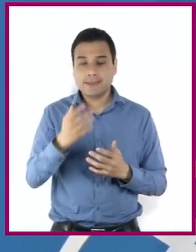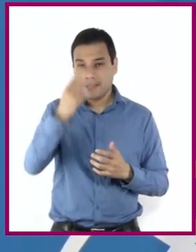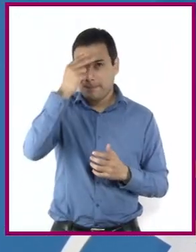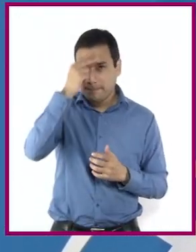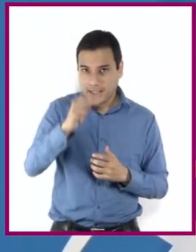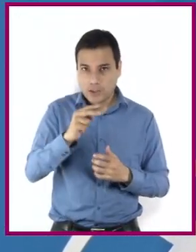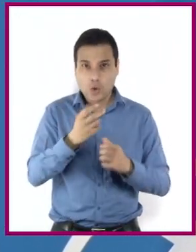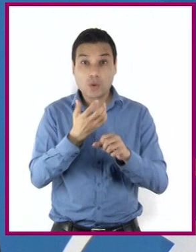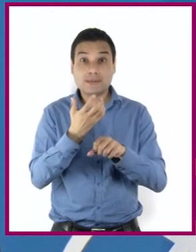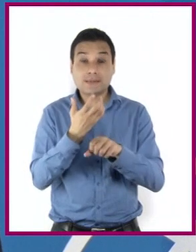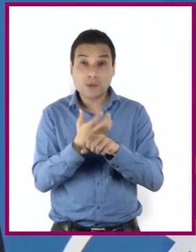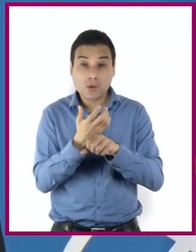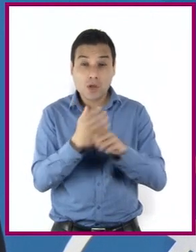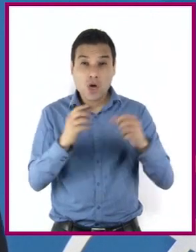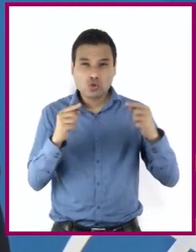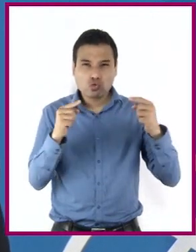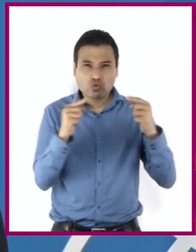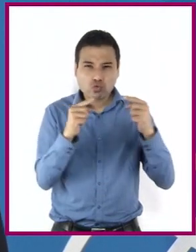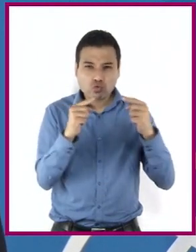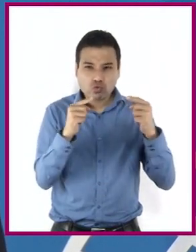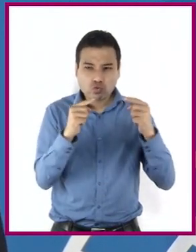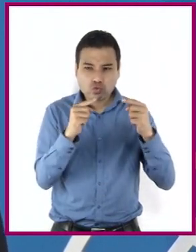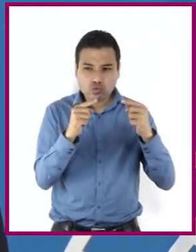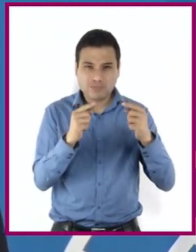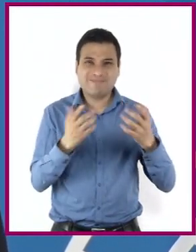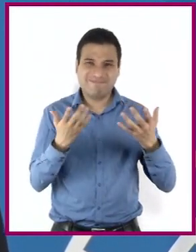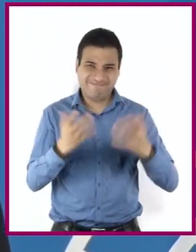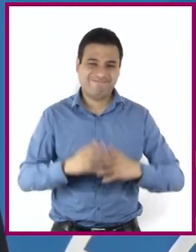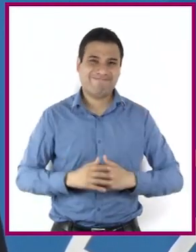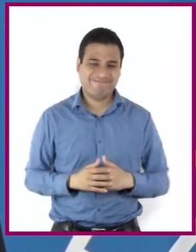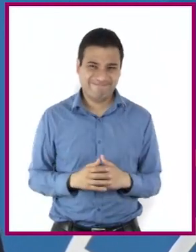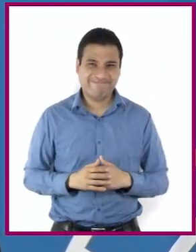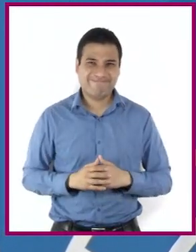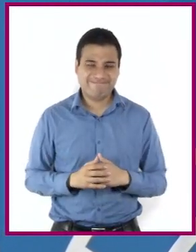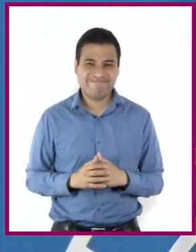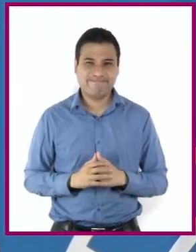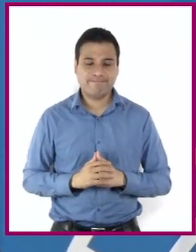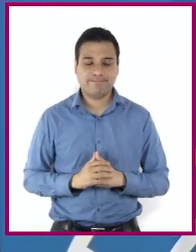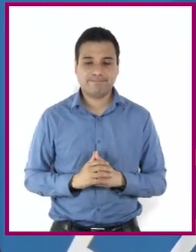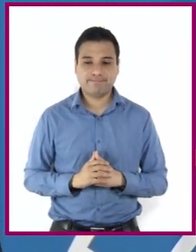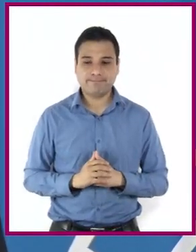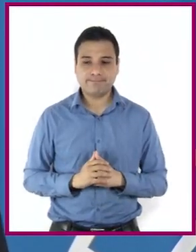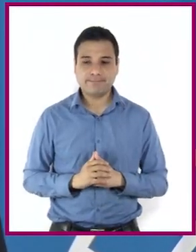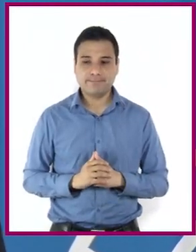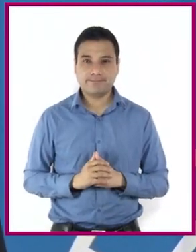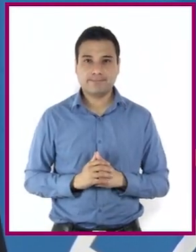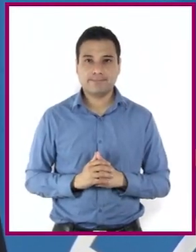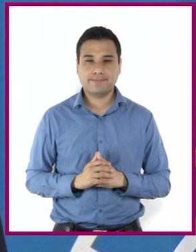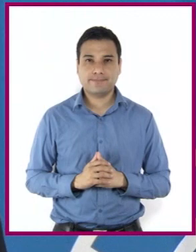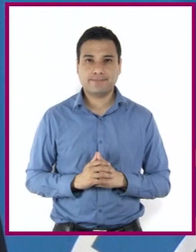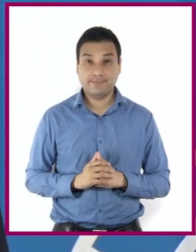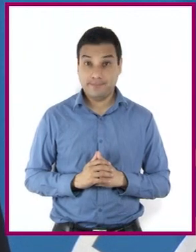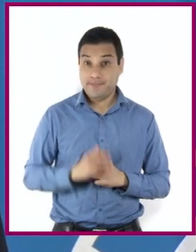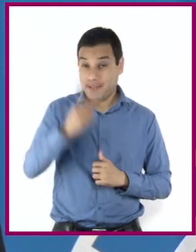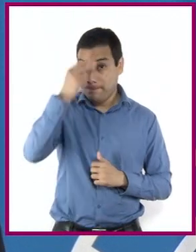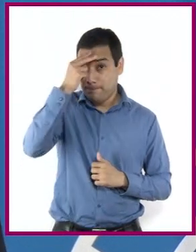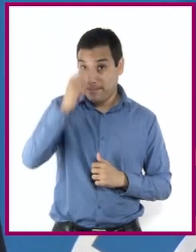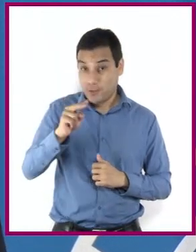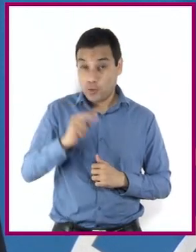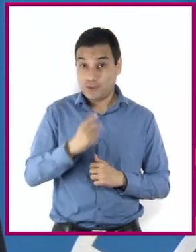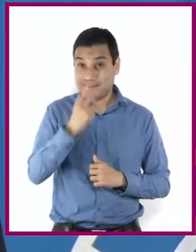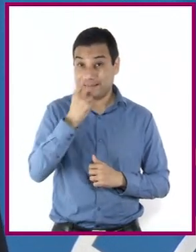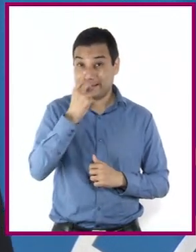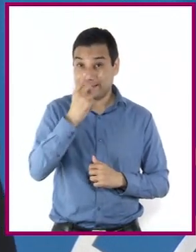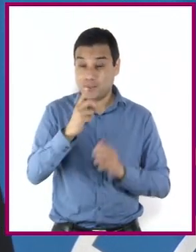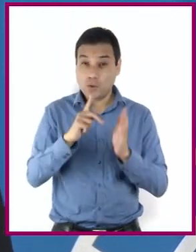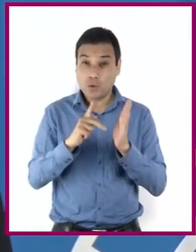México y Estados Unidos como resultado de la separación de Texas en 1836, ya que nuestro país declaró